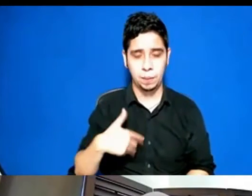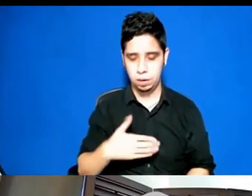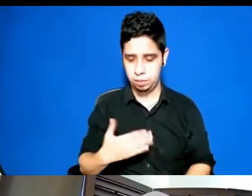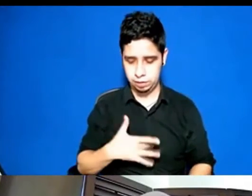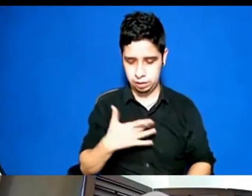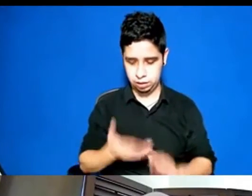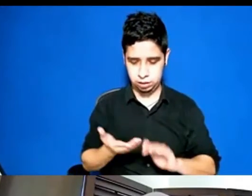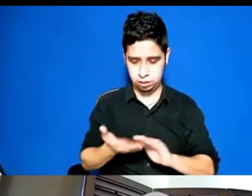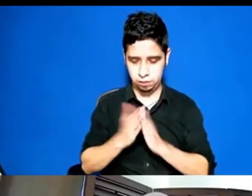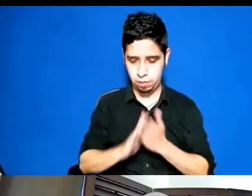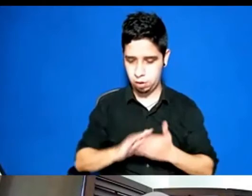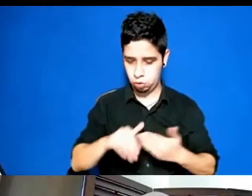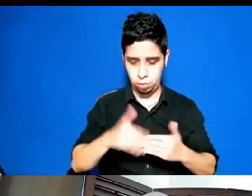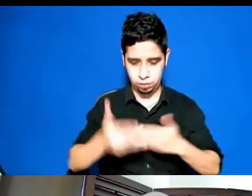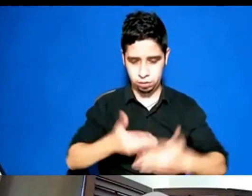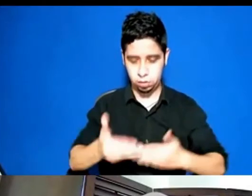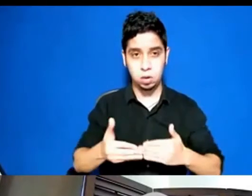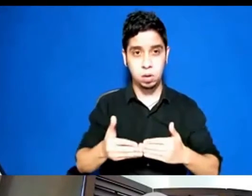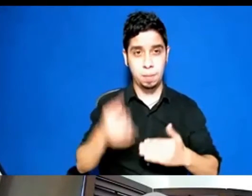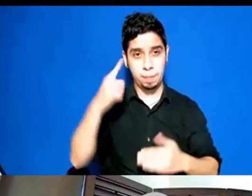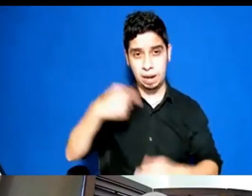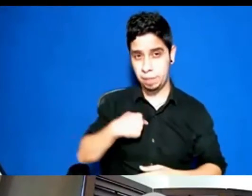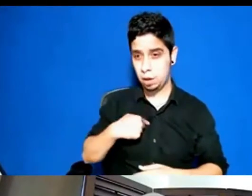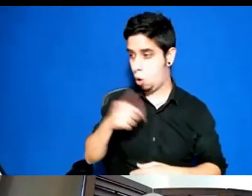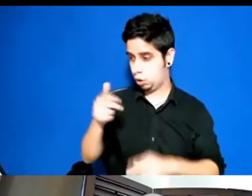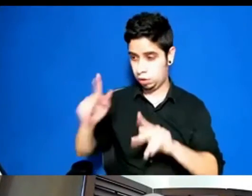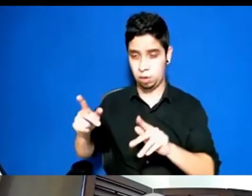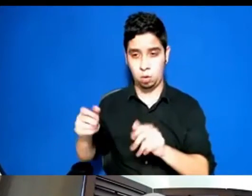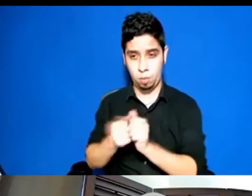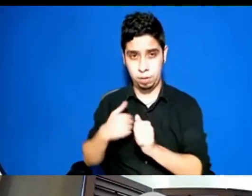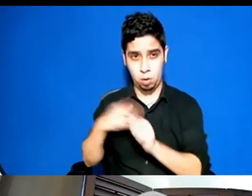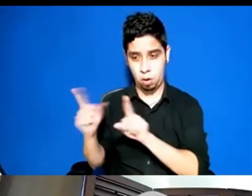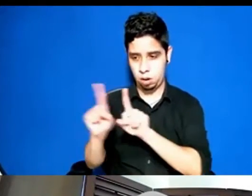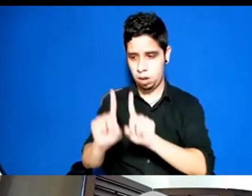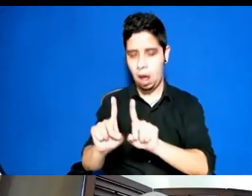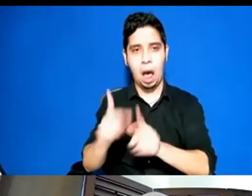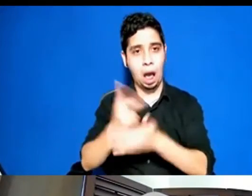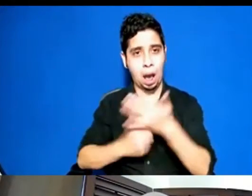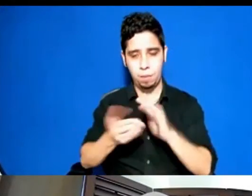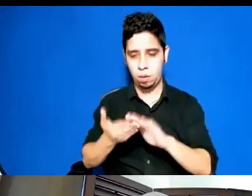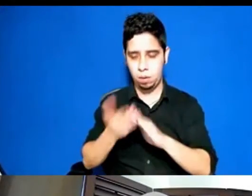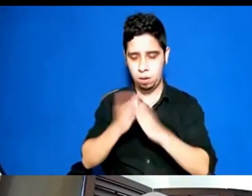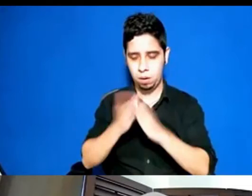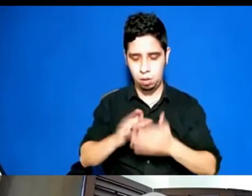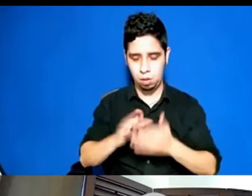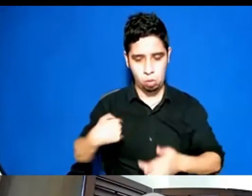y de hecho para mí y con la otra persona que yo fui, que esto es, o sea, obviamente en estos momentos es más difícil, ¿verdad?, por la cuestión